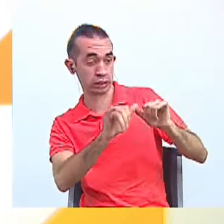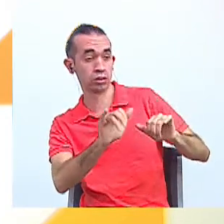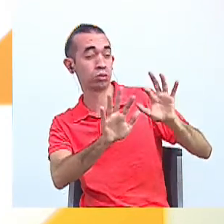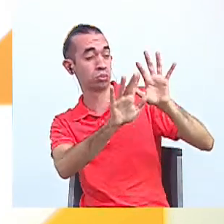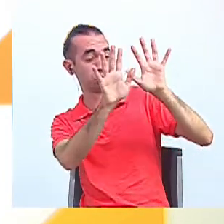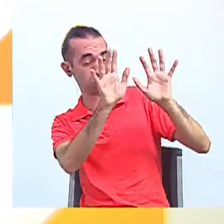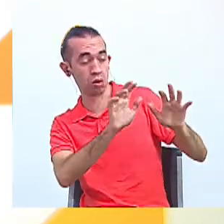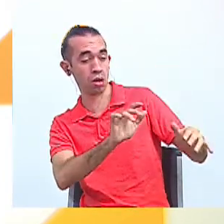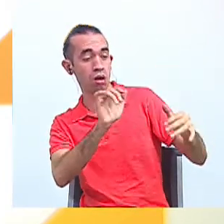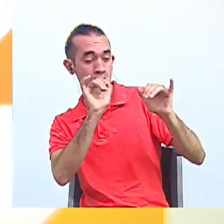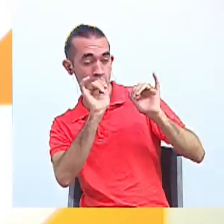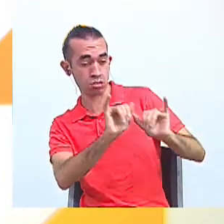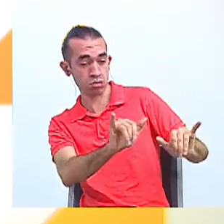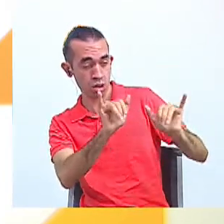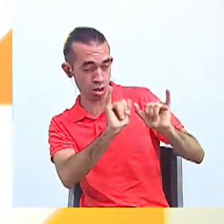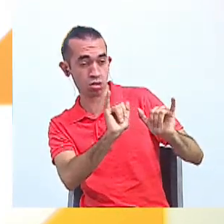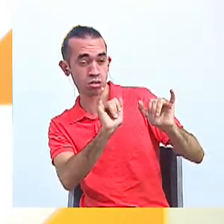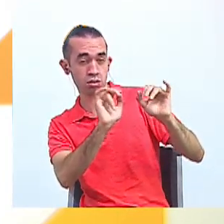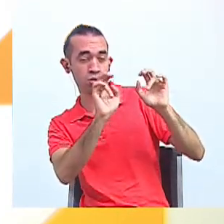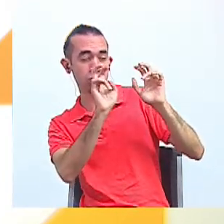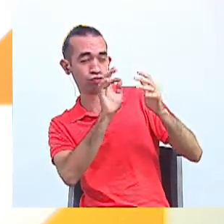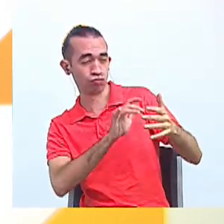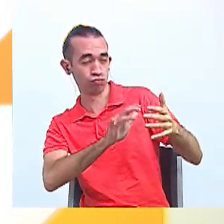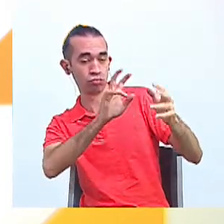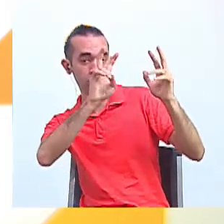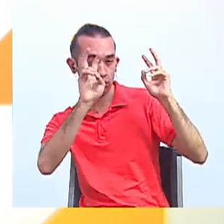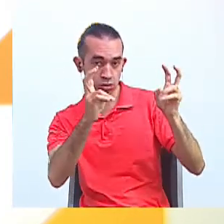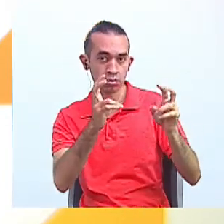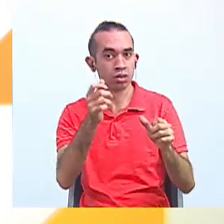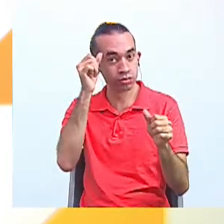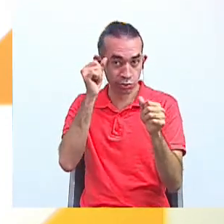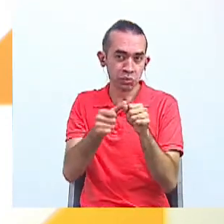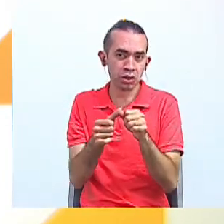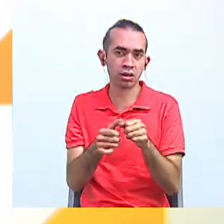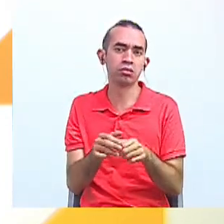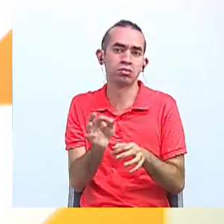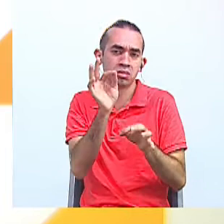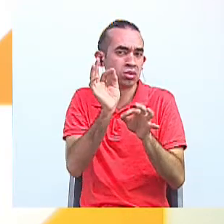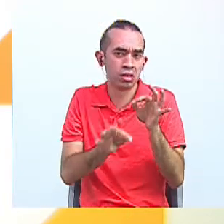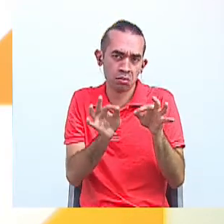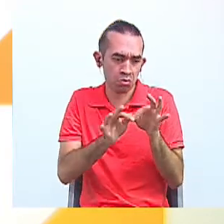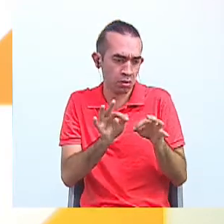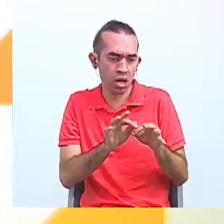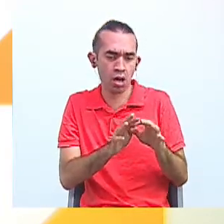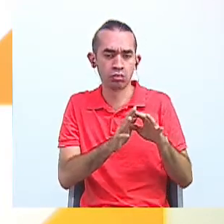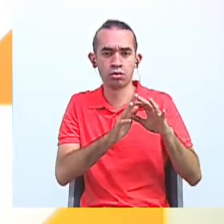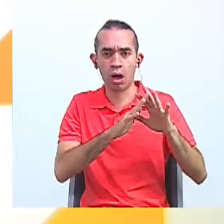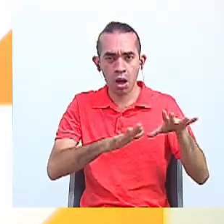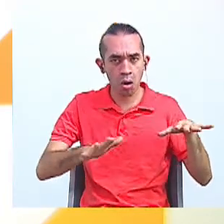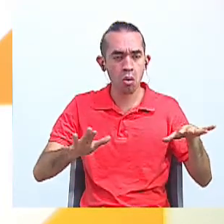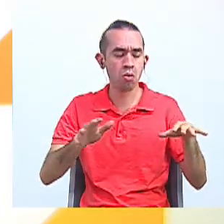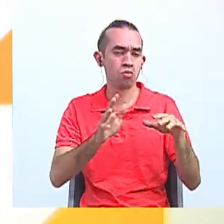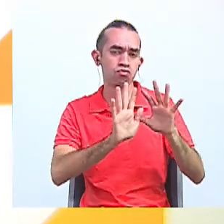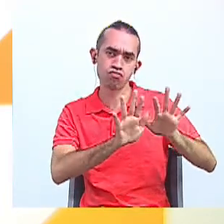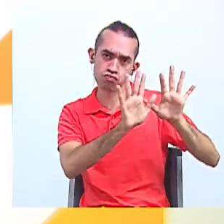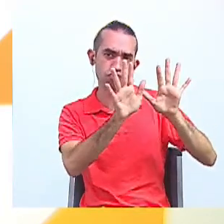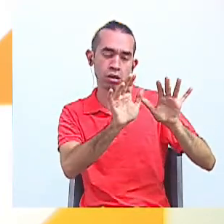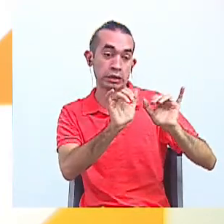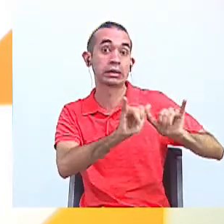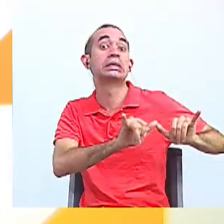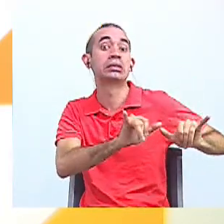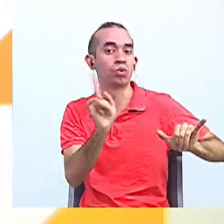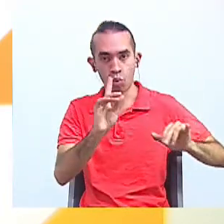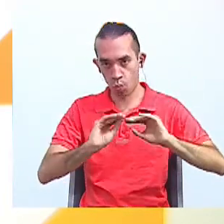palabras comunes? Muy bien, como el estudio de los fluidos en reposo. Excelente.